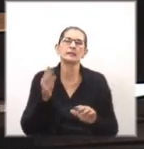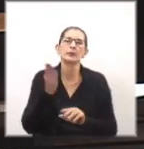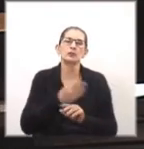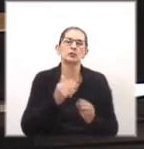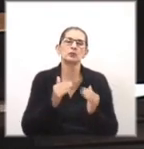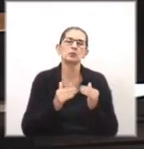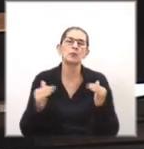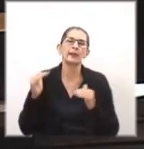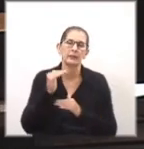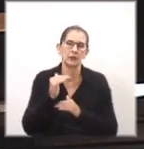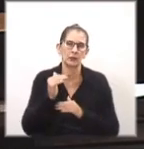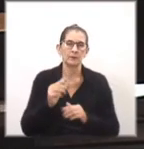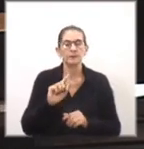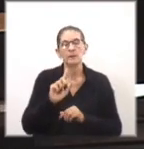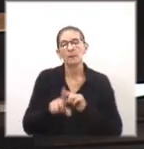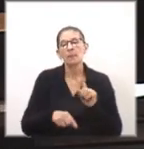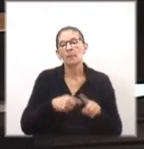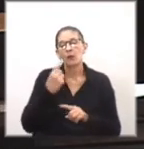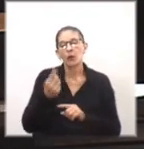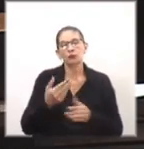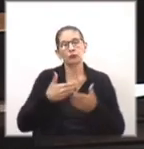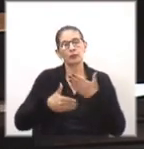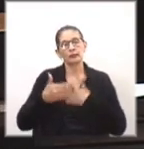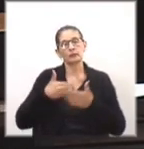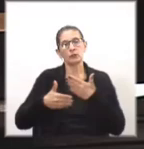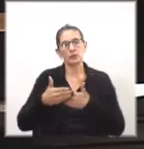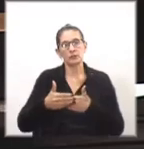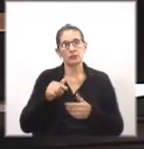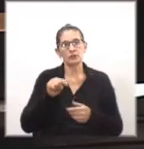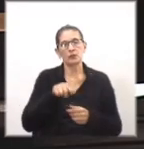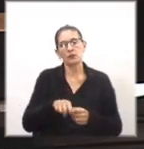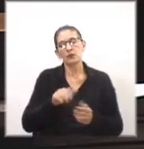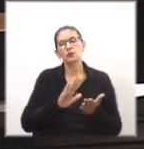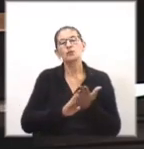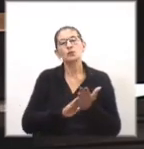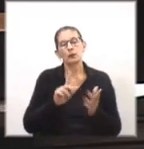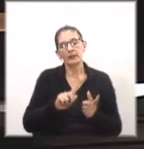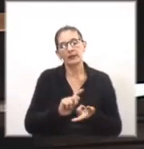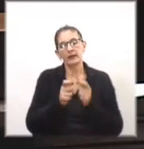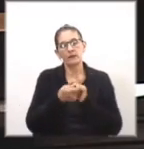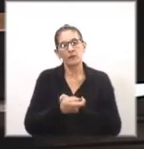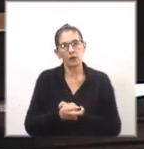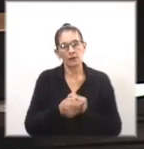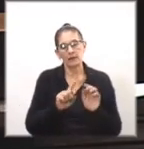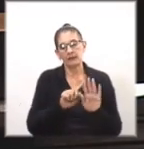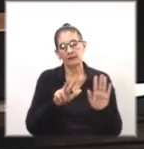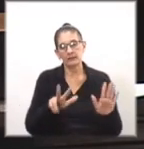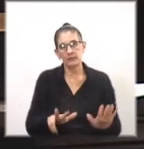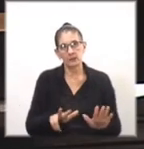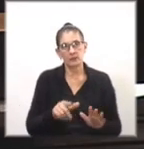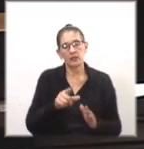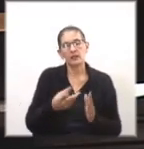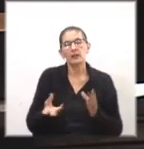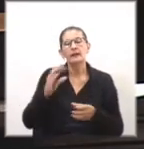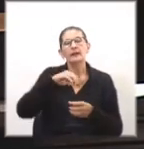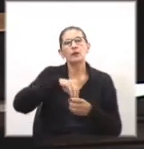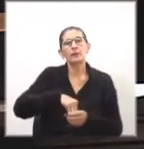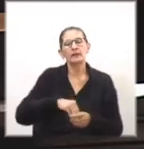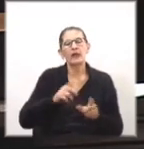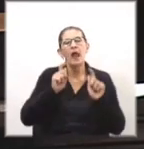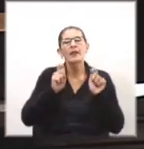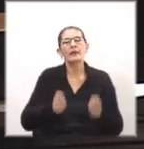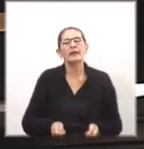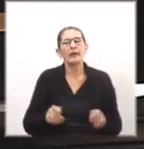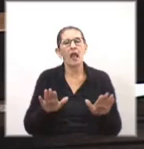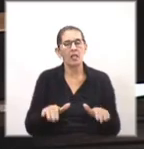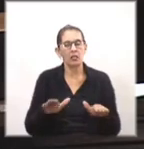superiores. Otro retroceso, en este caso respecto a la reforma del 18, es la reincorporación del aguinaldo